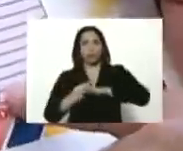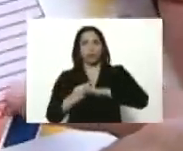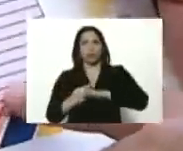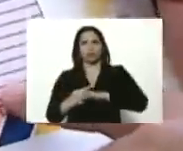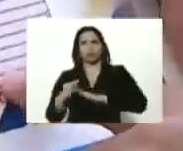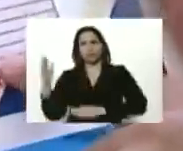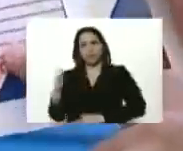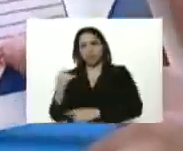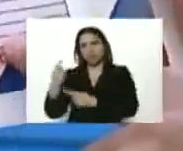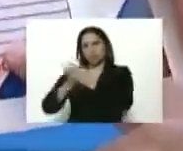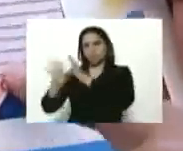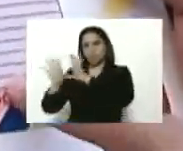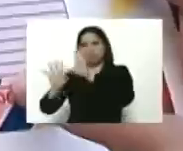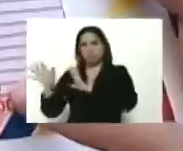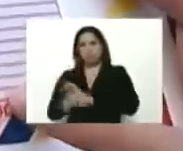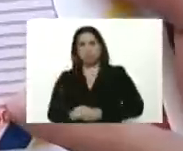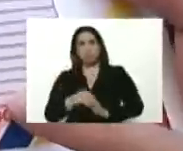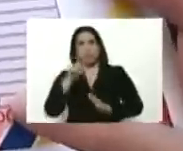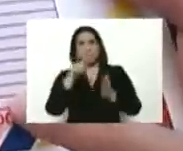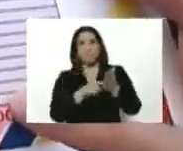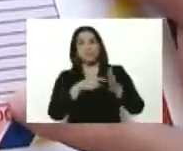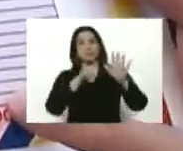Importados,